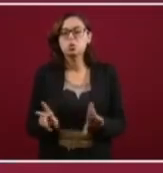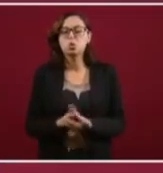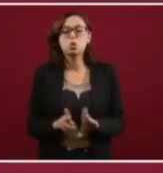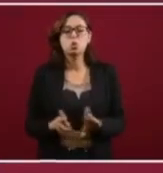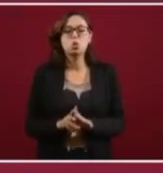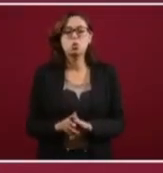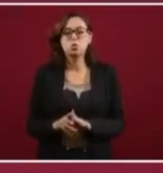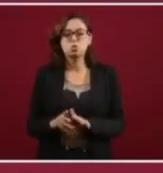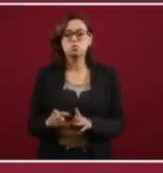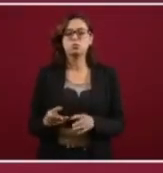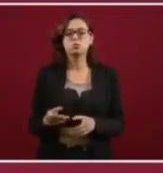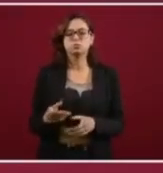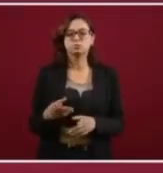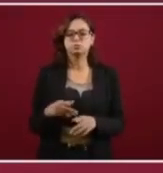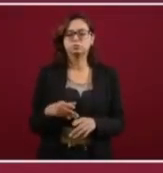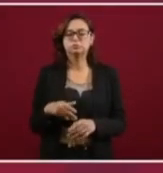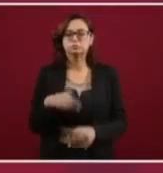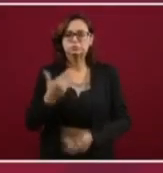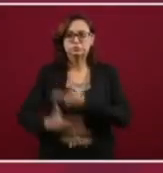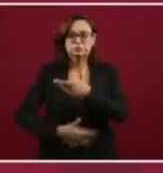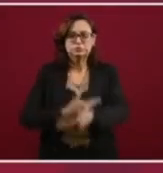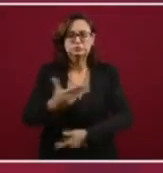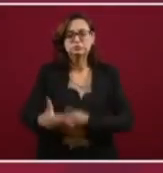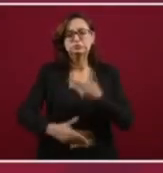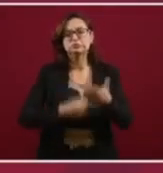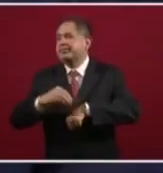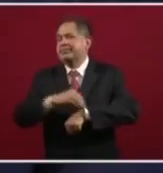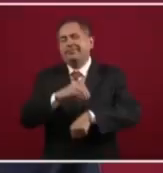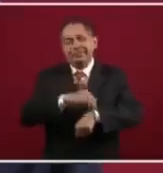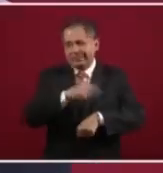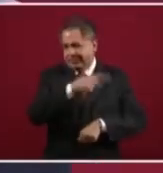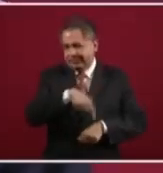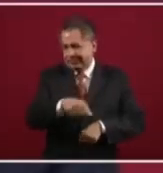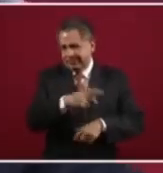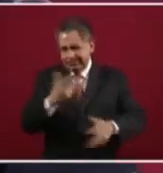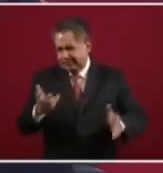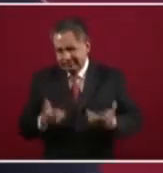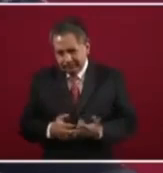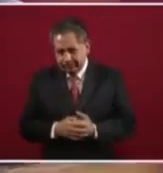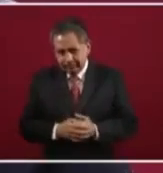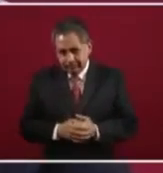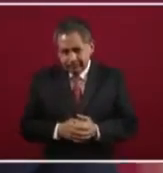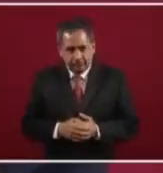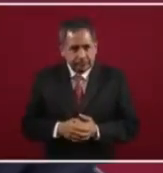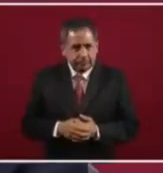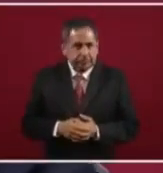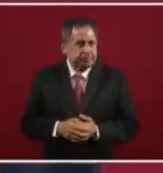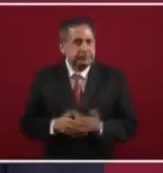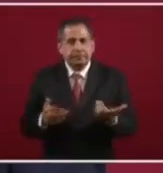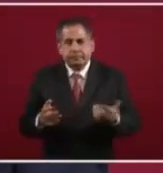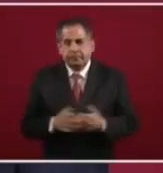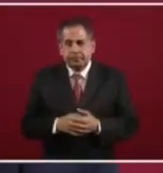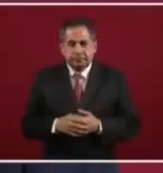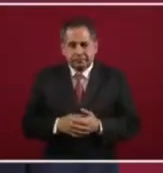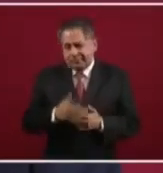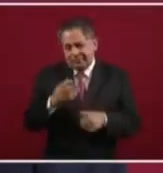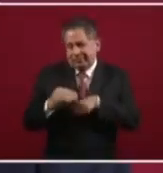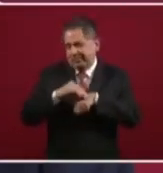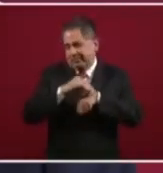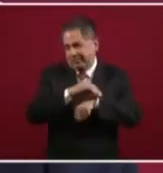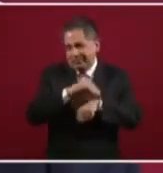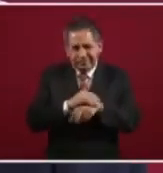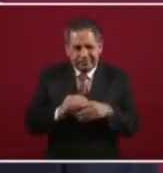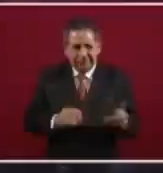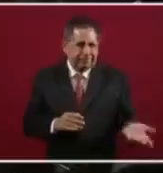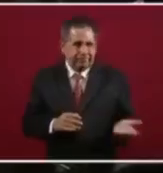responder a las denuncias presentadas. Finalmente, de la consulta realizada en Baja California con relación al